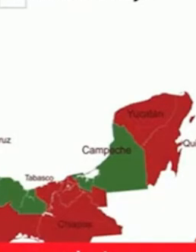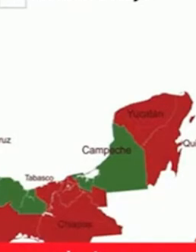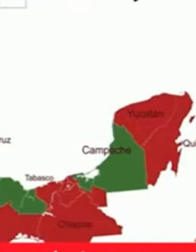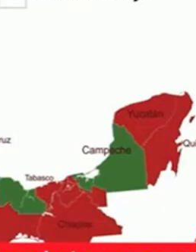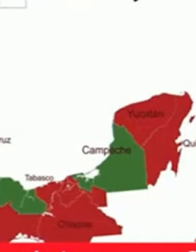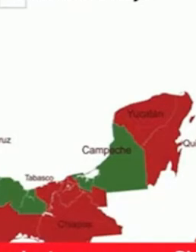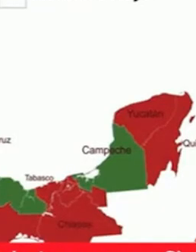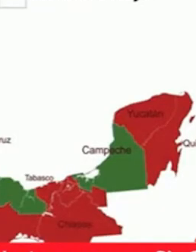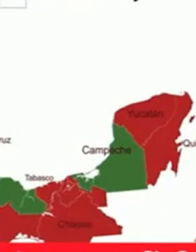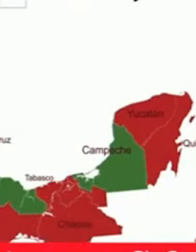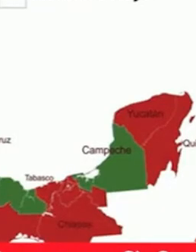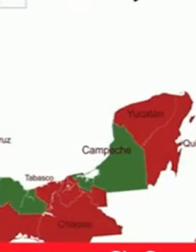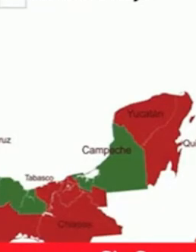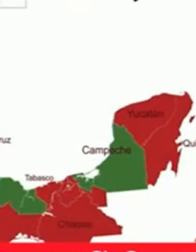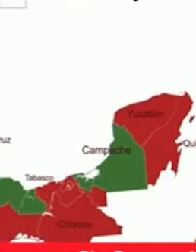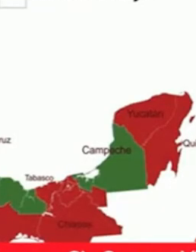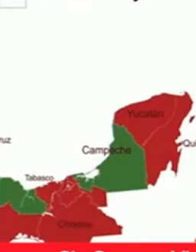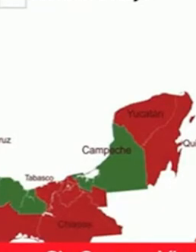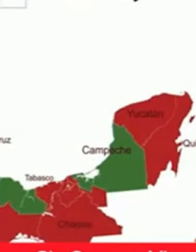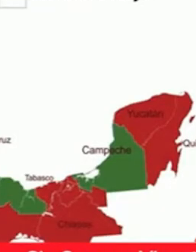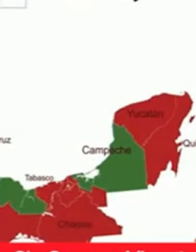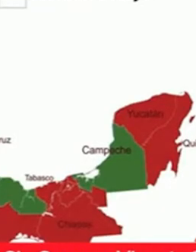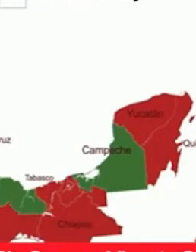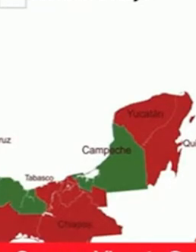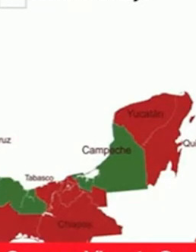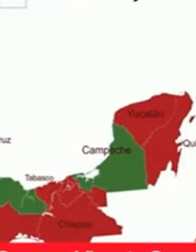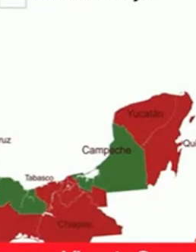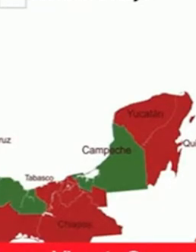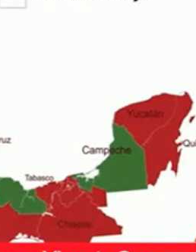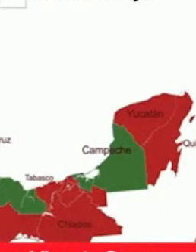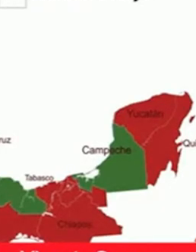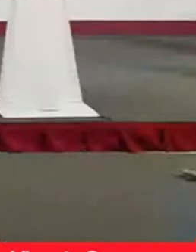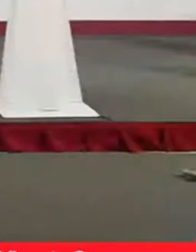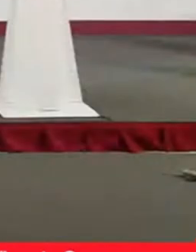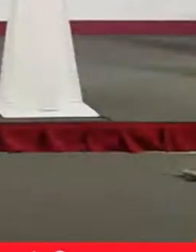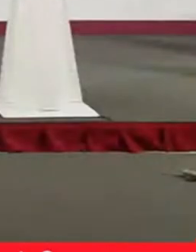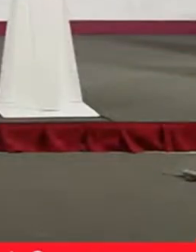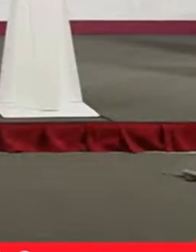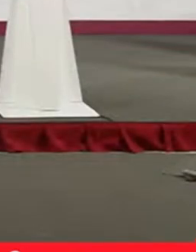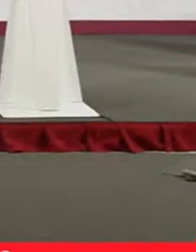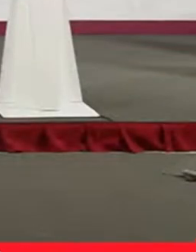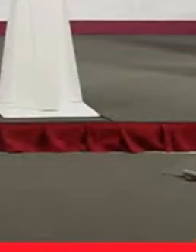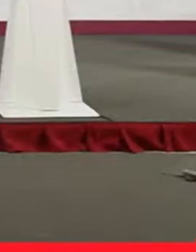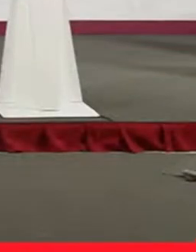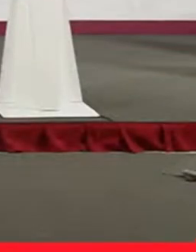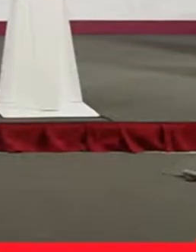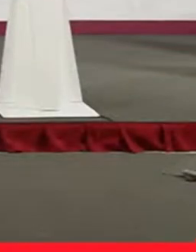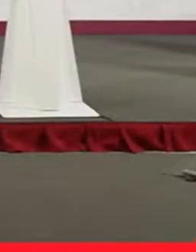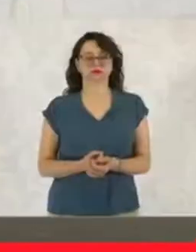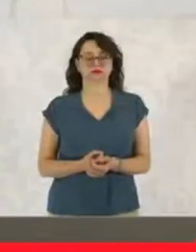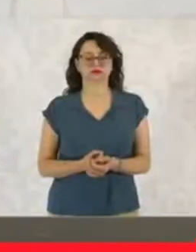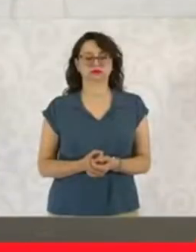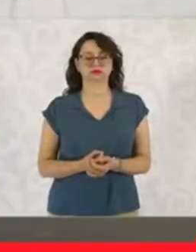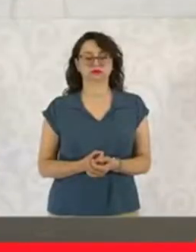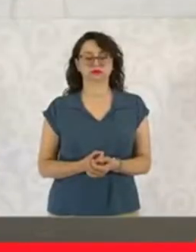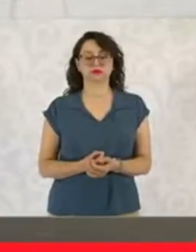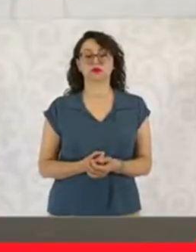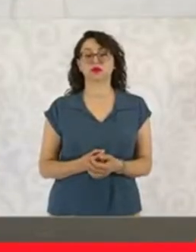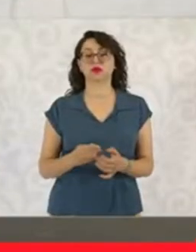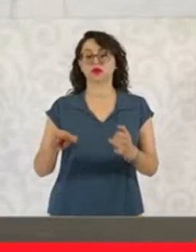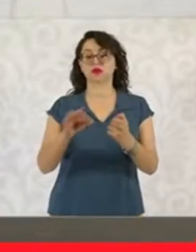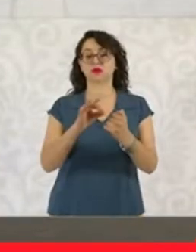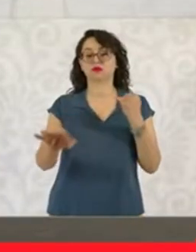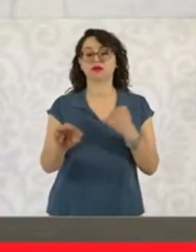de forma tal que a fines de mayo ya habremos iniciado la construcción